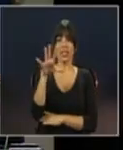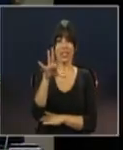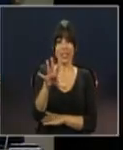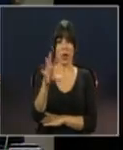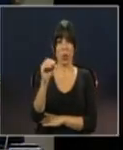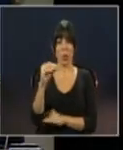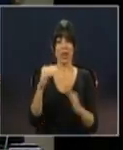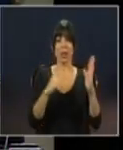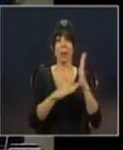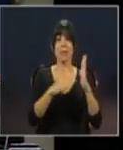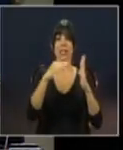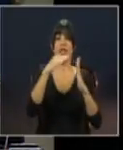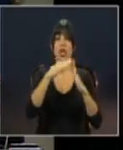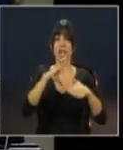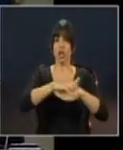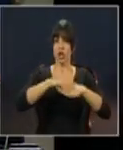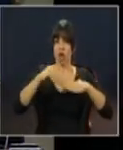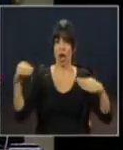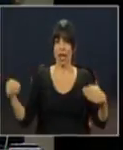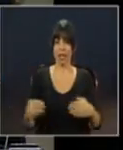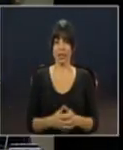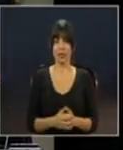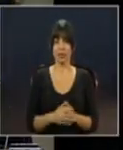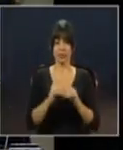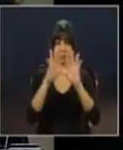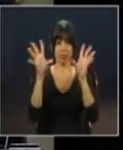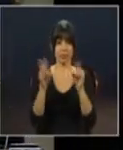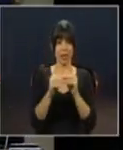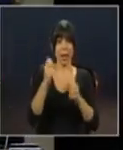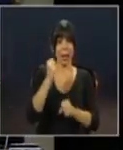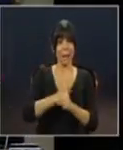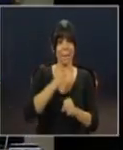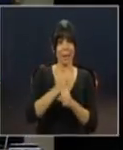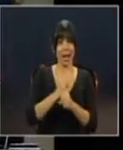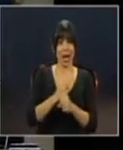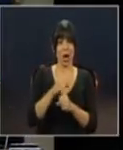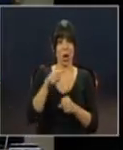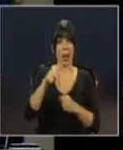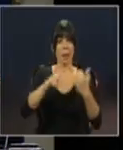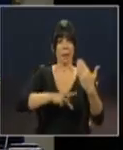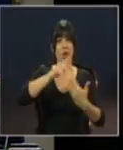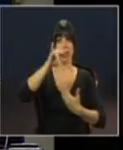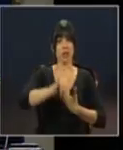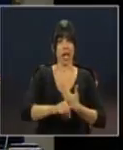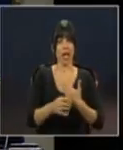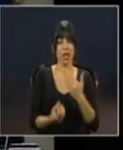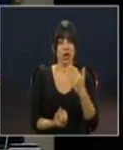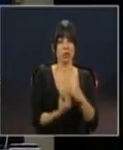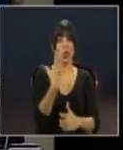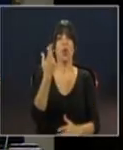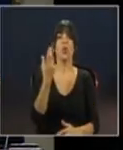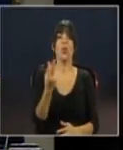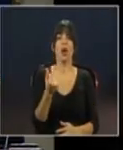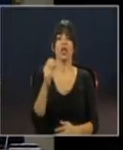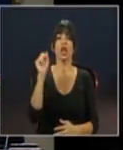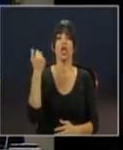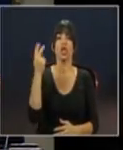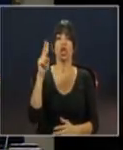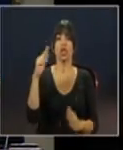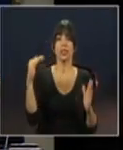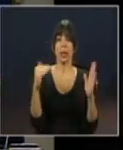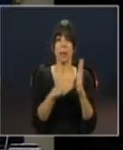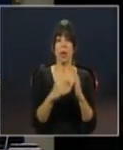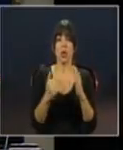2.850 millones de dólares. En términos de empleo, estos proyectos generaron 12.000 nuevos